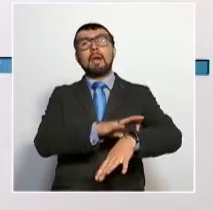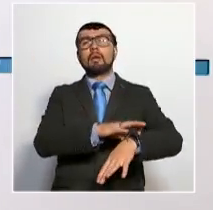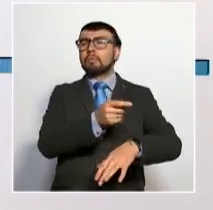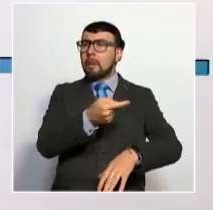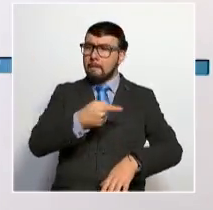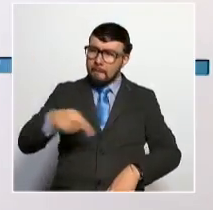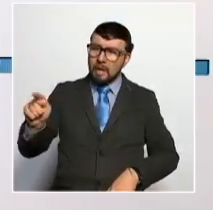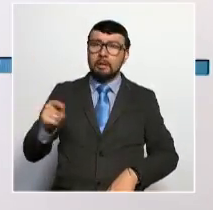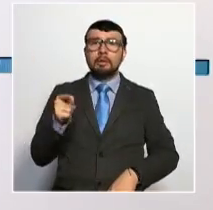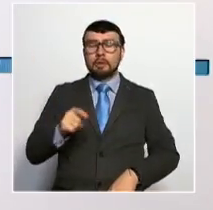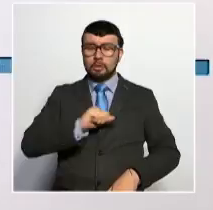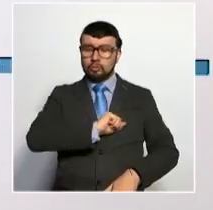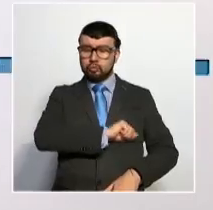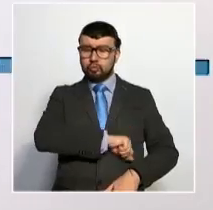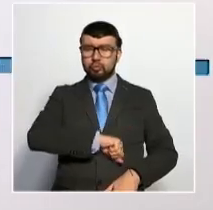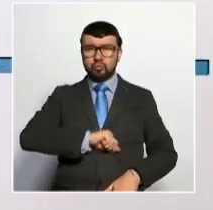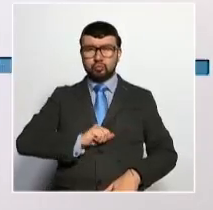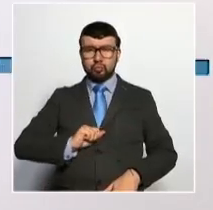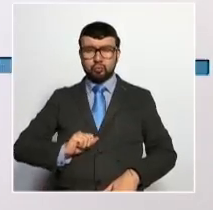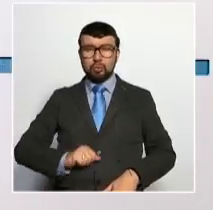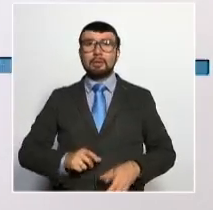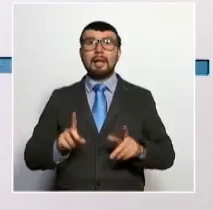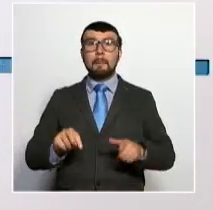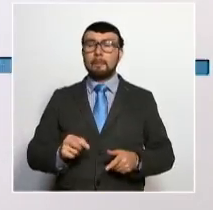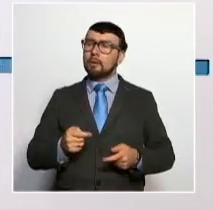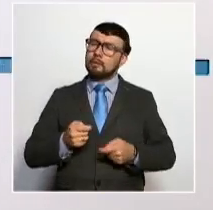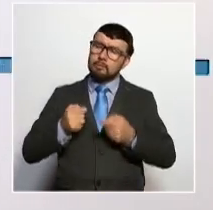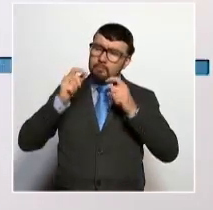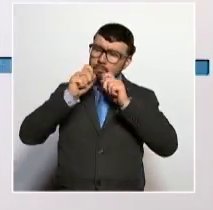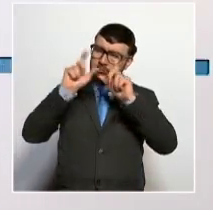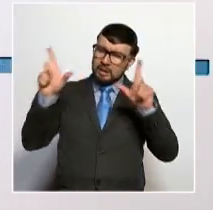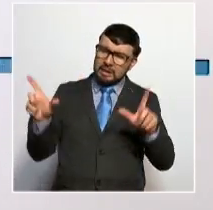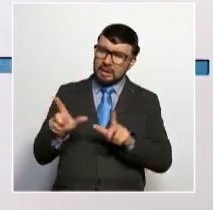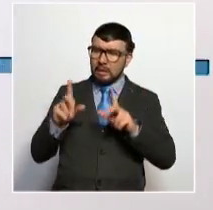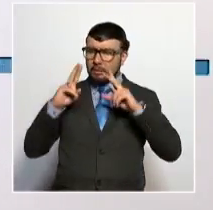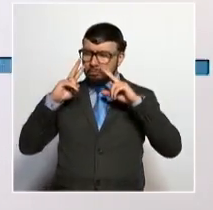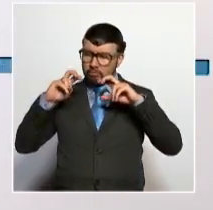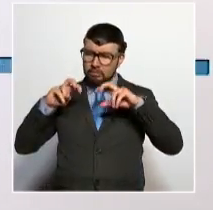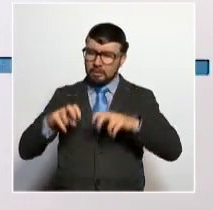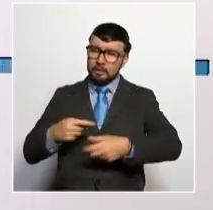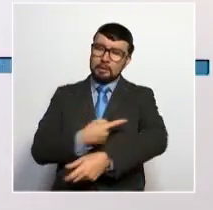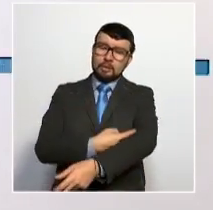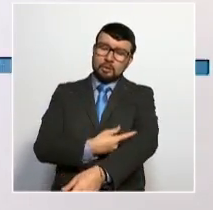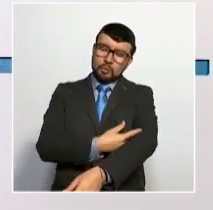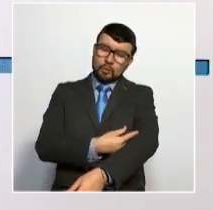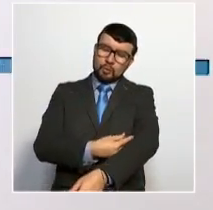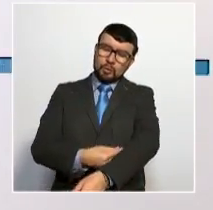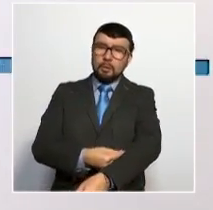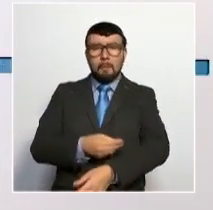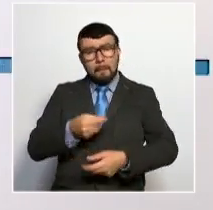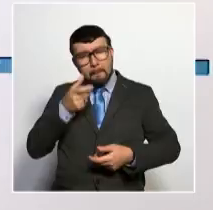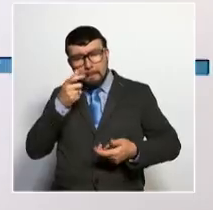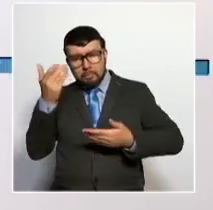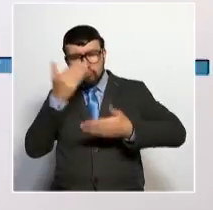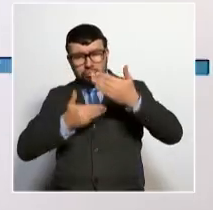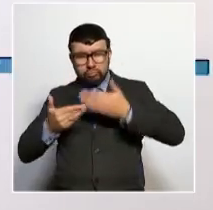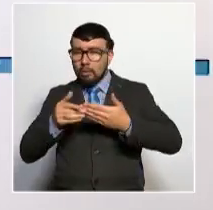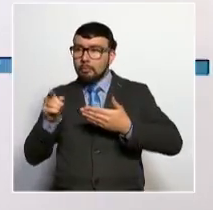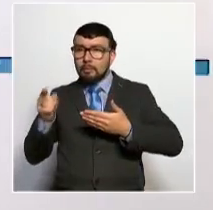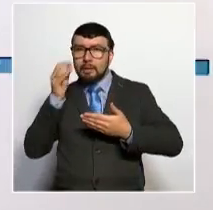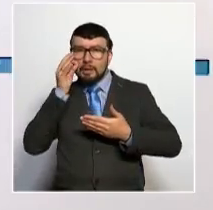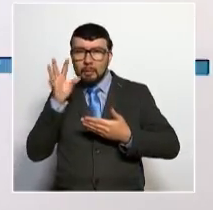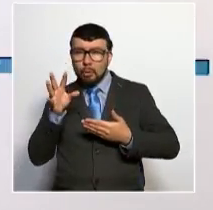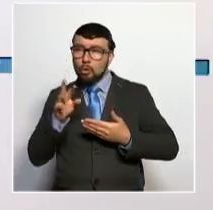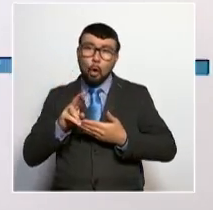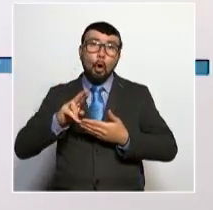no solamente las ecografías pertinentes, sino también exámenes de sangre para validar o mirar qué riesgos tienen de estar presentando